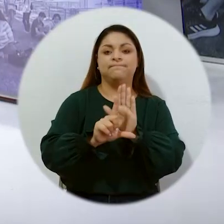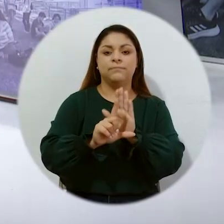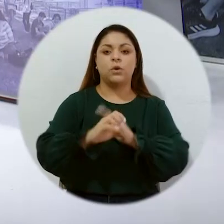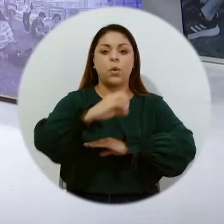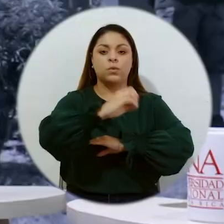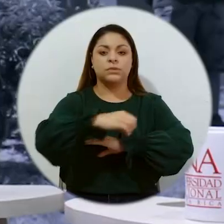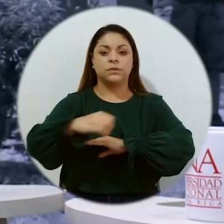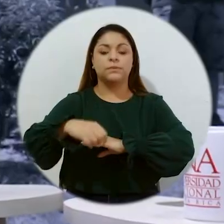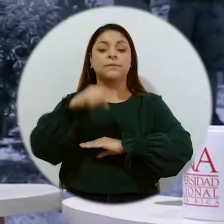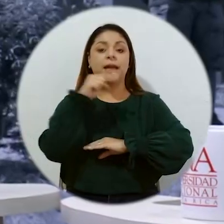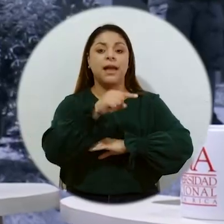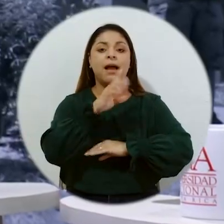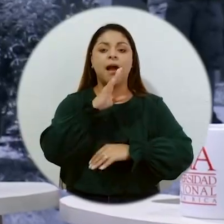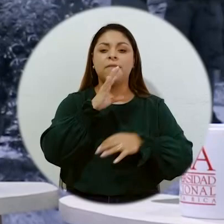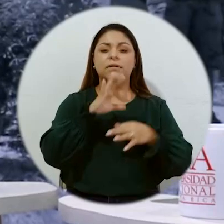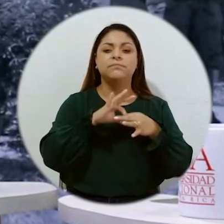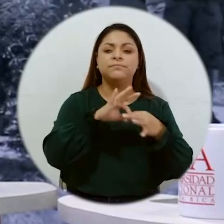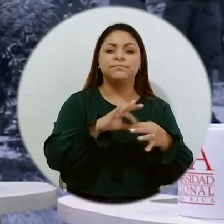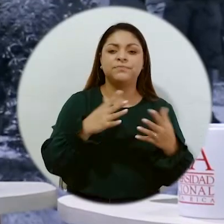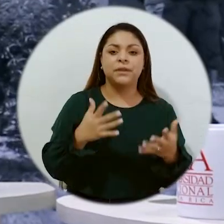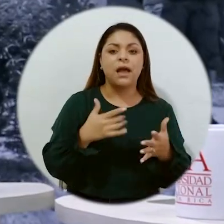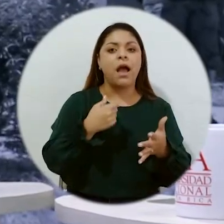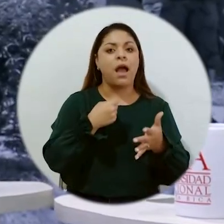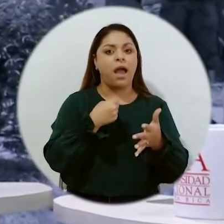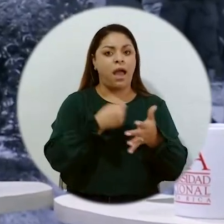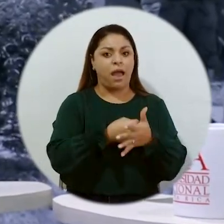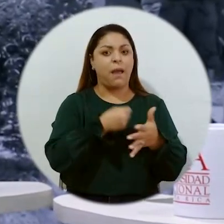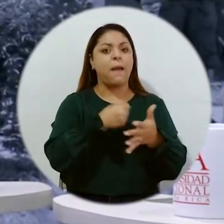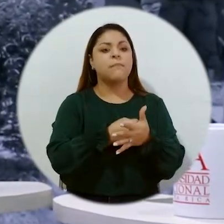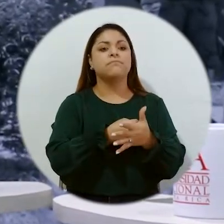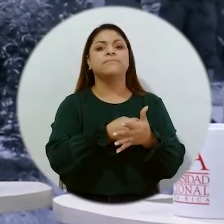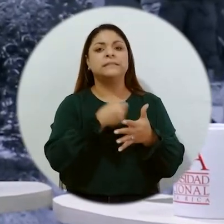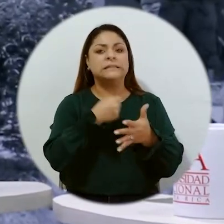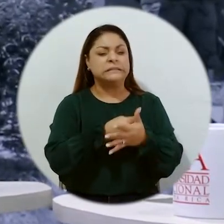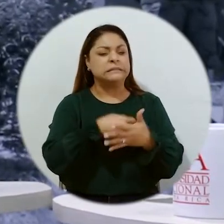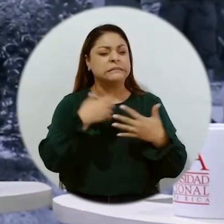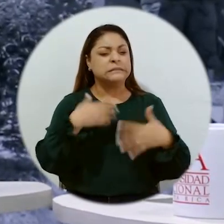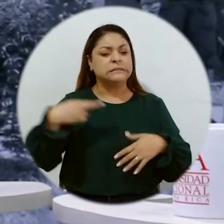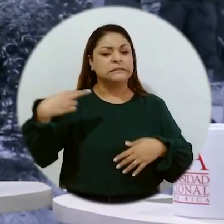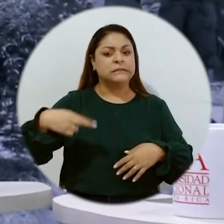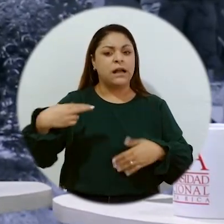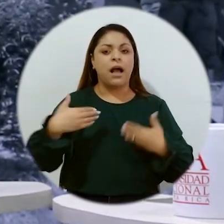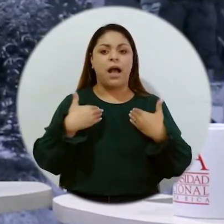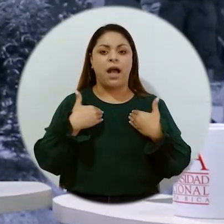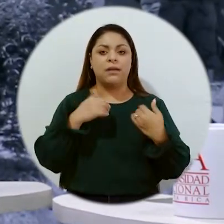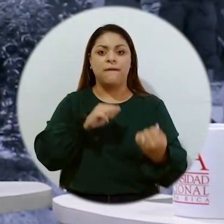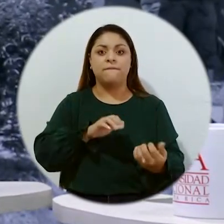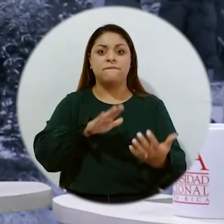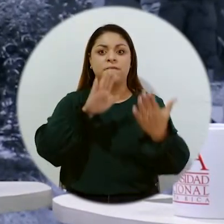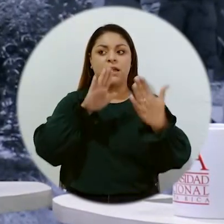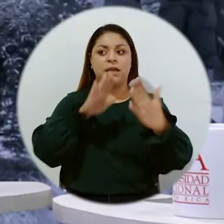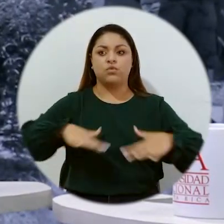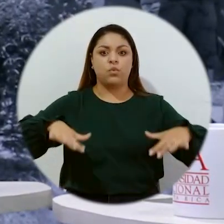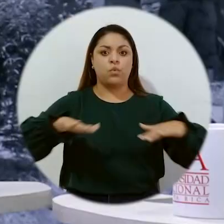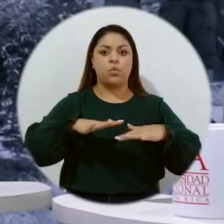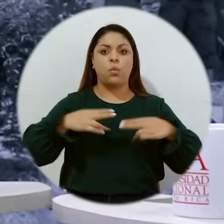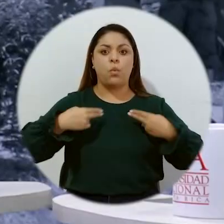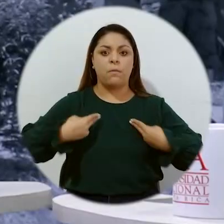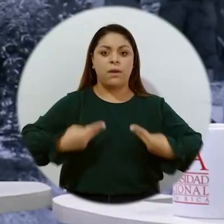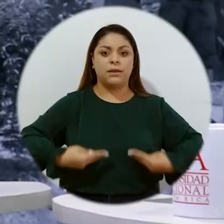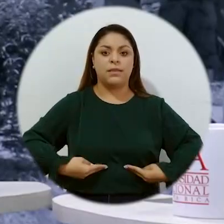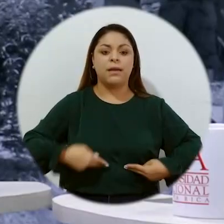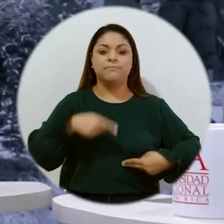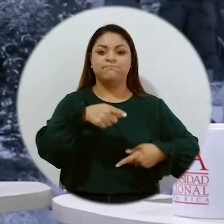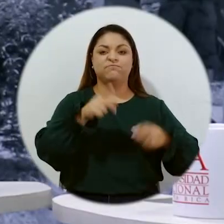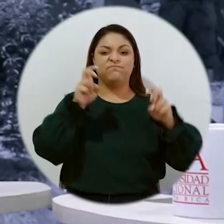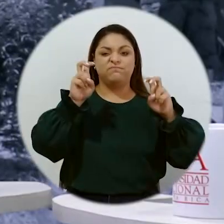los océanos, quien nos comentó sobre las amenazas que enfrentamos, ¿verdad? Como humanidad con